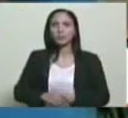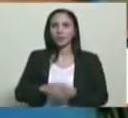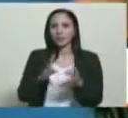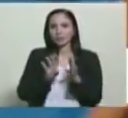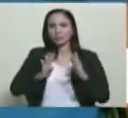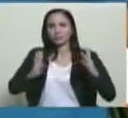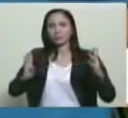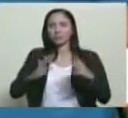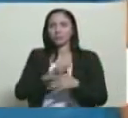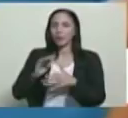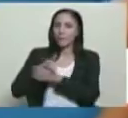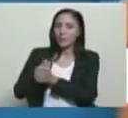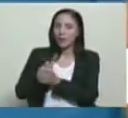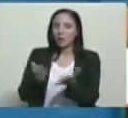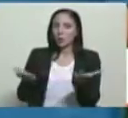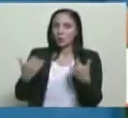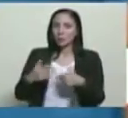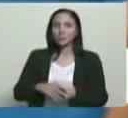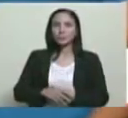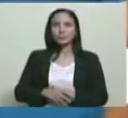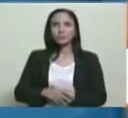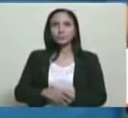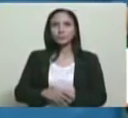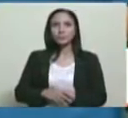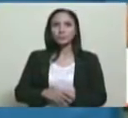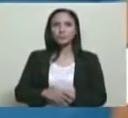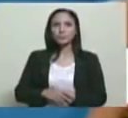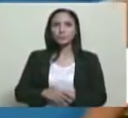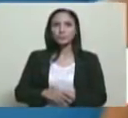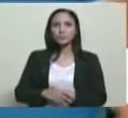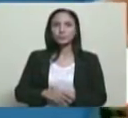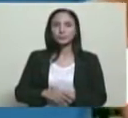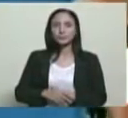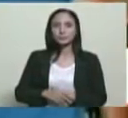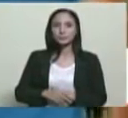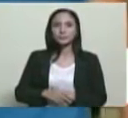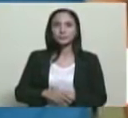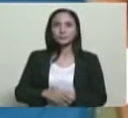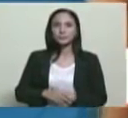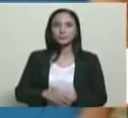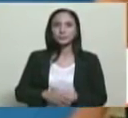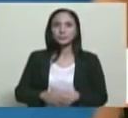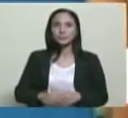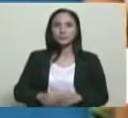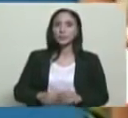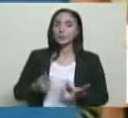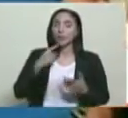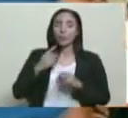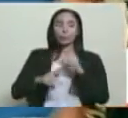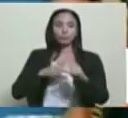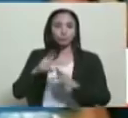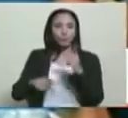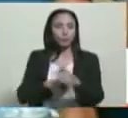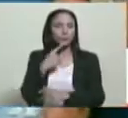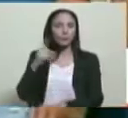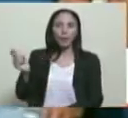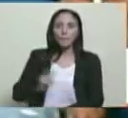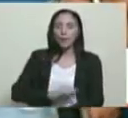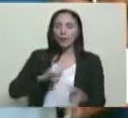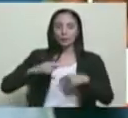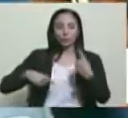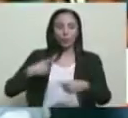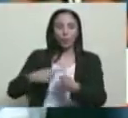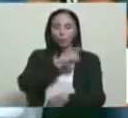parte y mis compañeros, para producir todo lo que podamos producir diariamente, mensualmente,